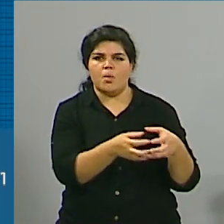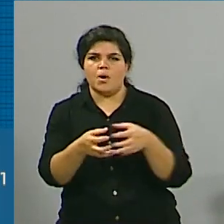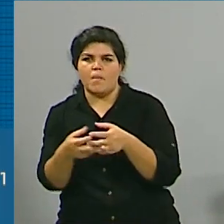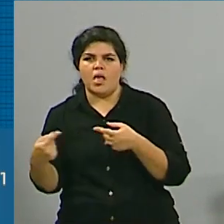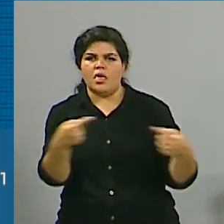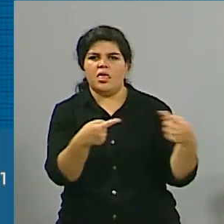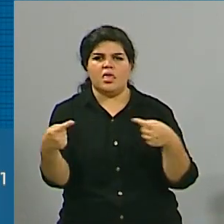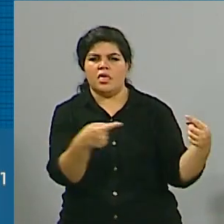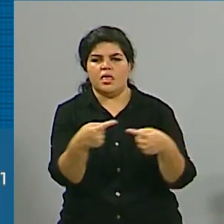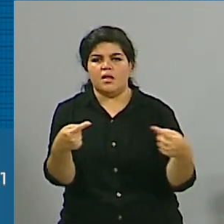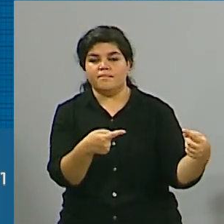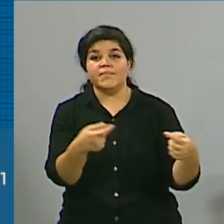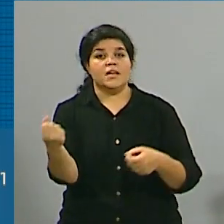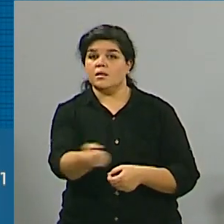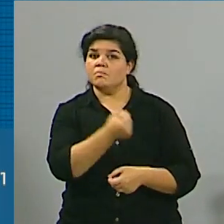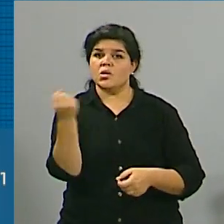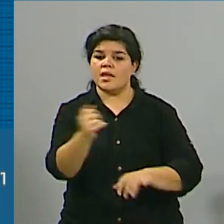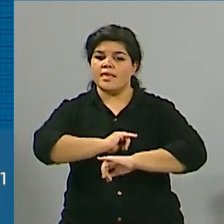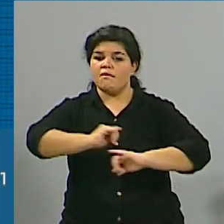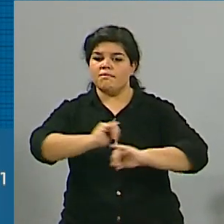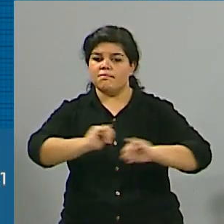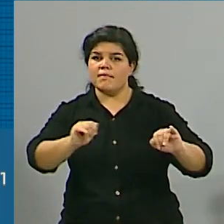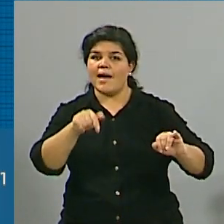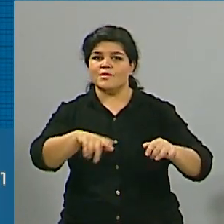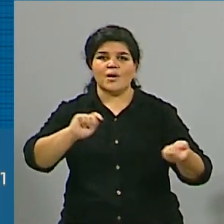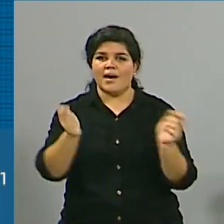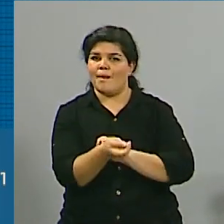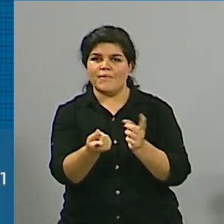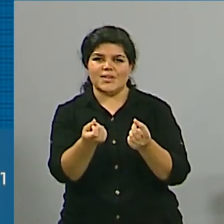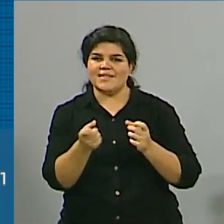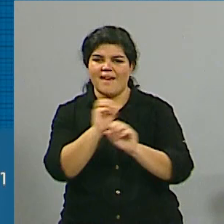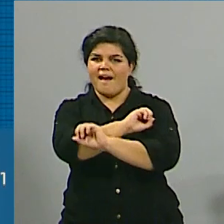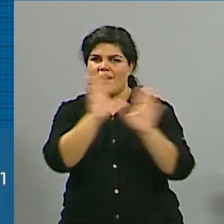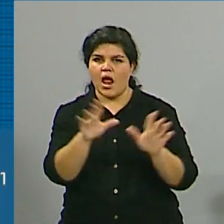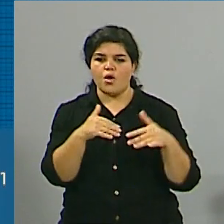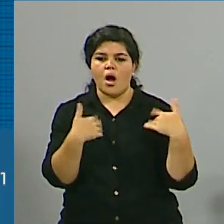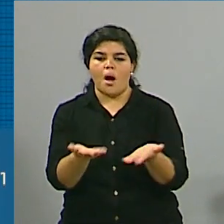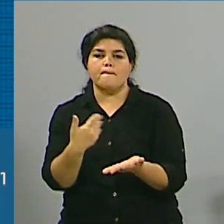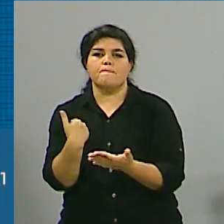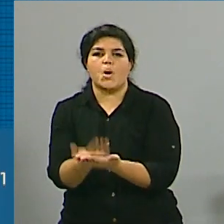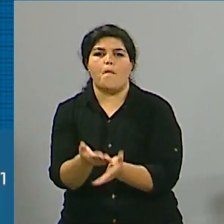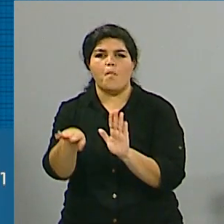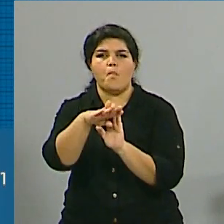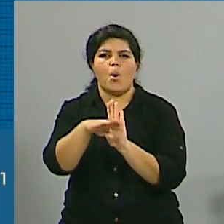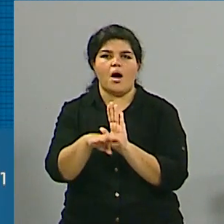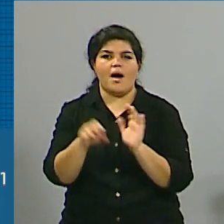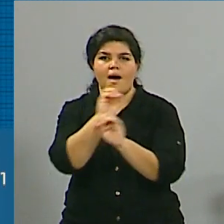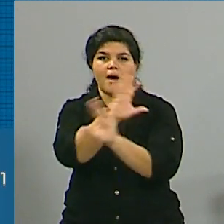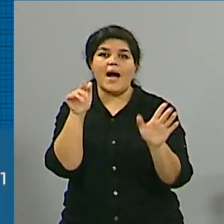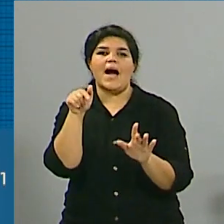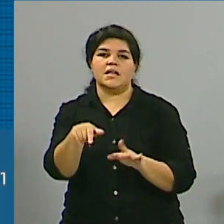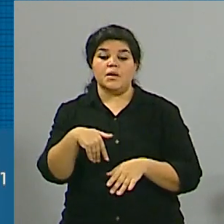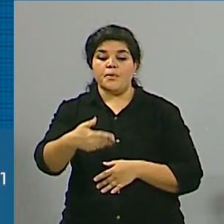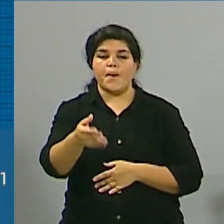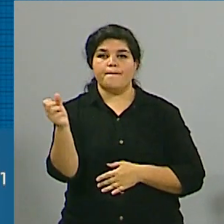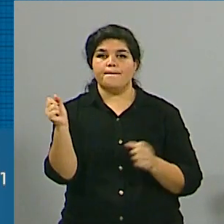cada referente a la hora de comunicarse. Pero bueno, eso ya se verá a partir del 25 de mayo, cuando ya empiecen el tema de las campañas